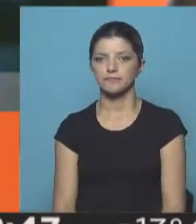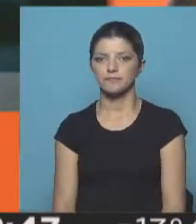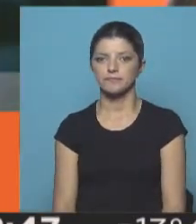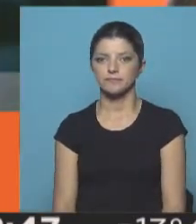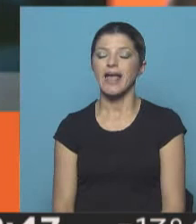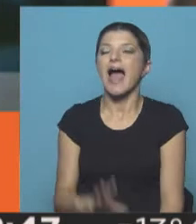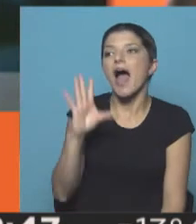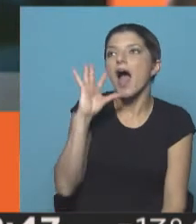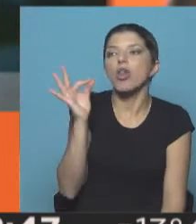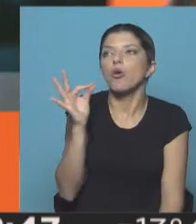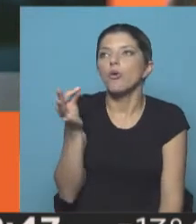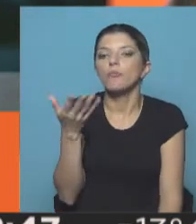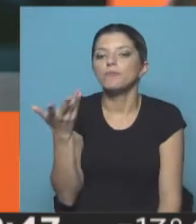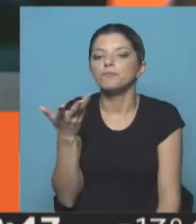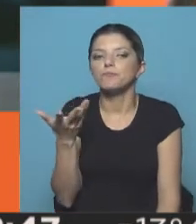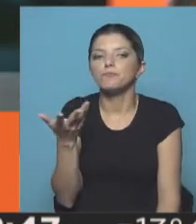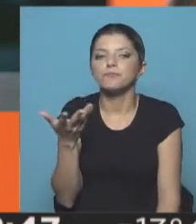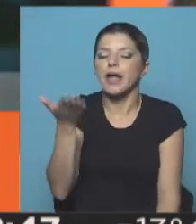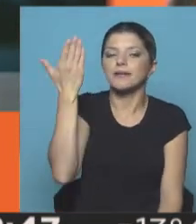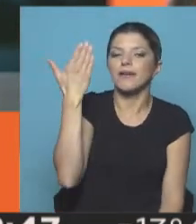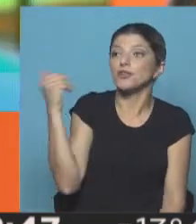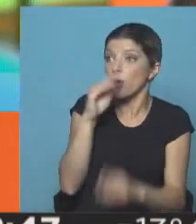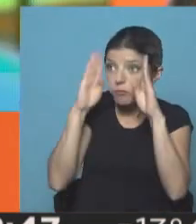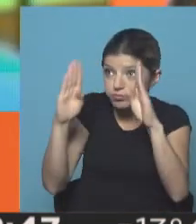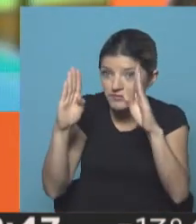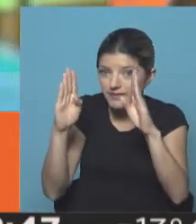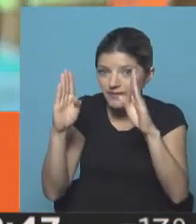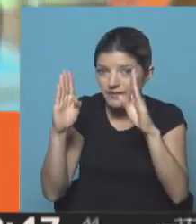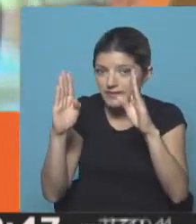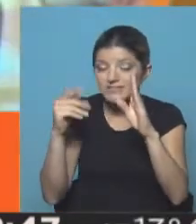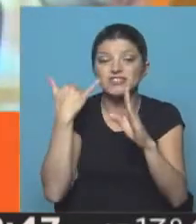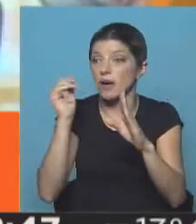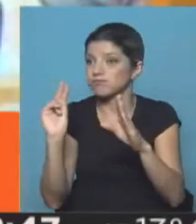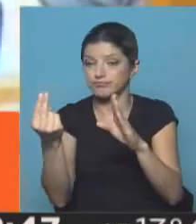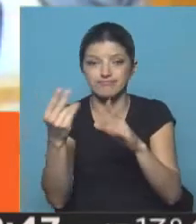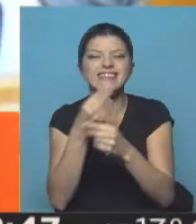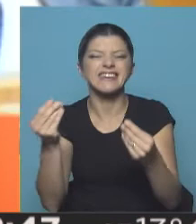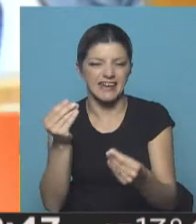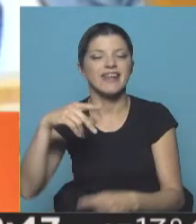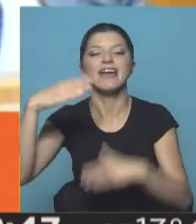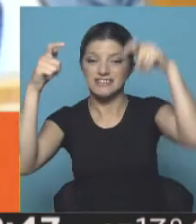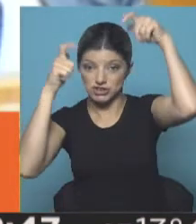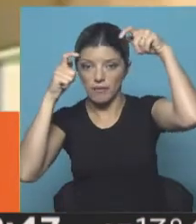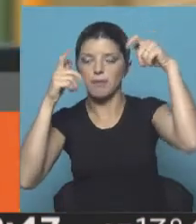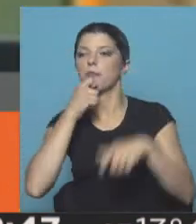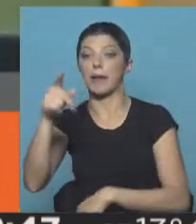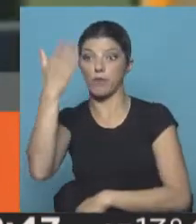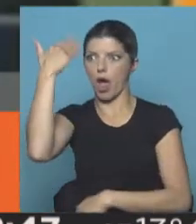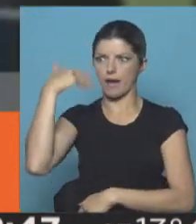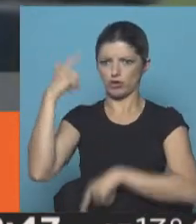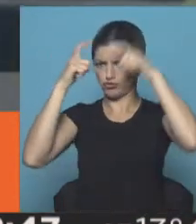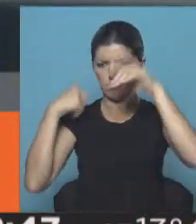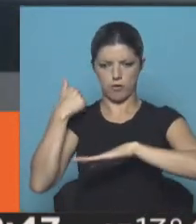atraía o digamos que concentraba la atención, que era Hugo Chávez, que de repente iba a las Naciones Unidas y hacía una